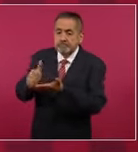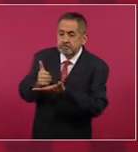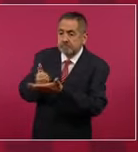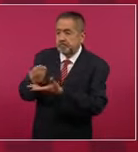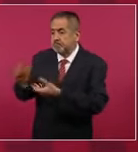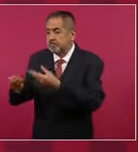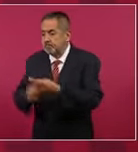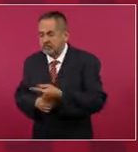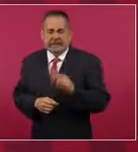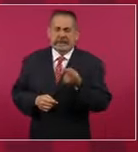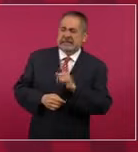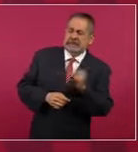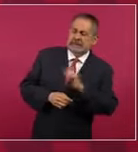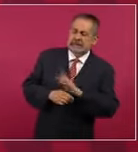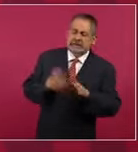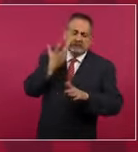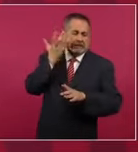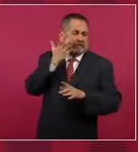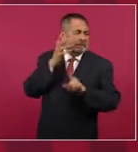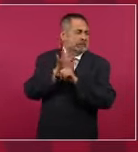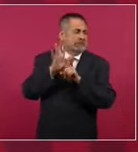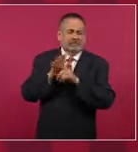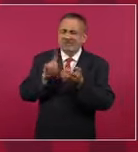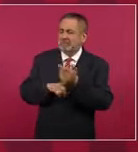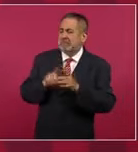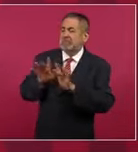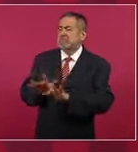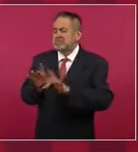o de paternalismo.